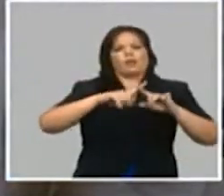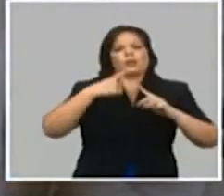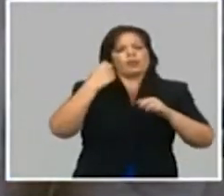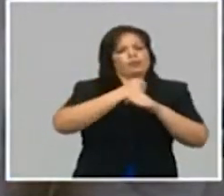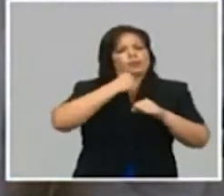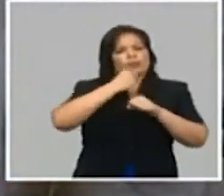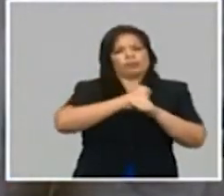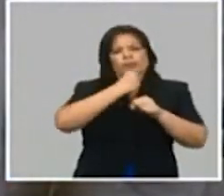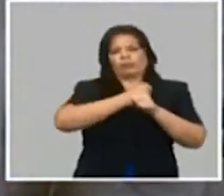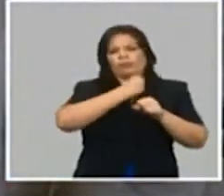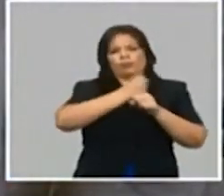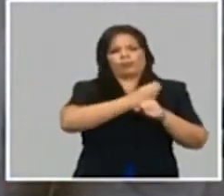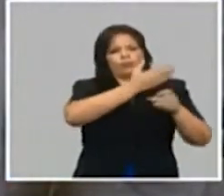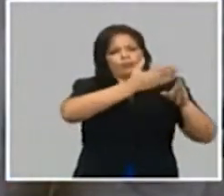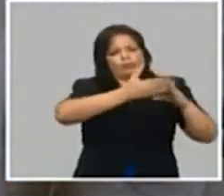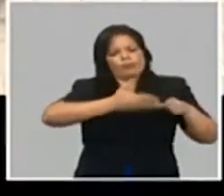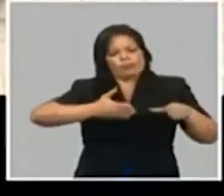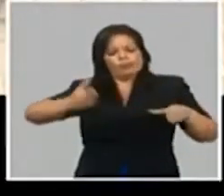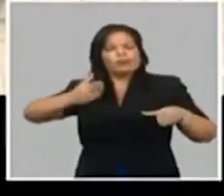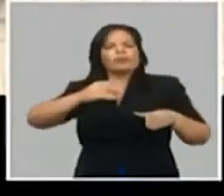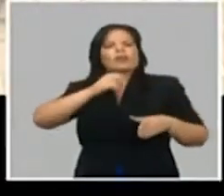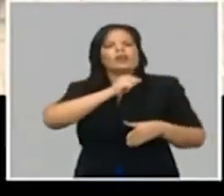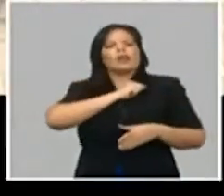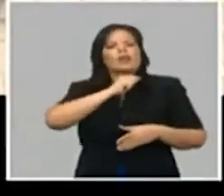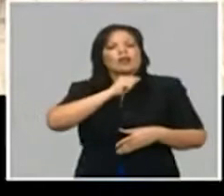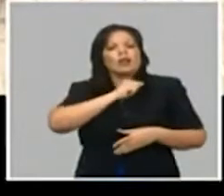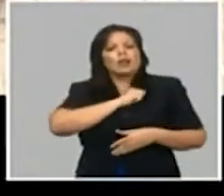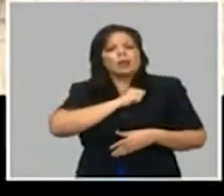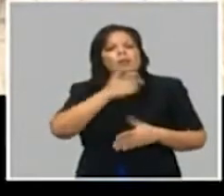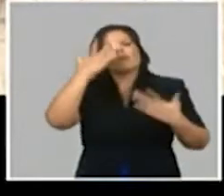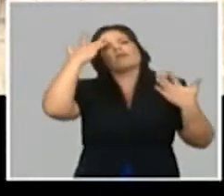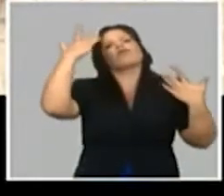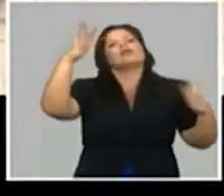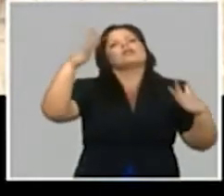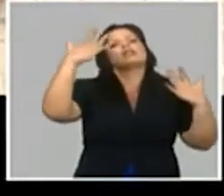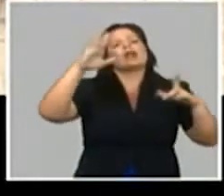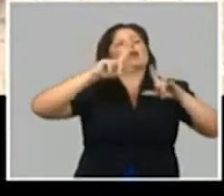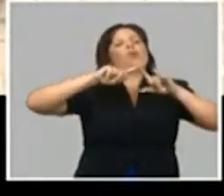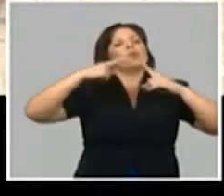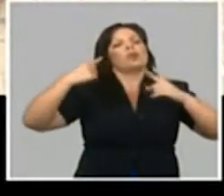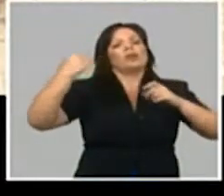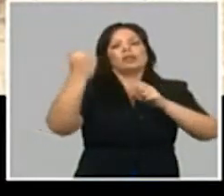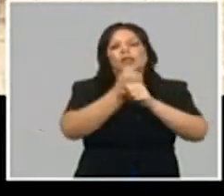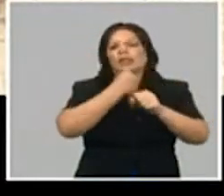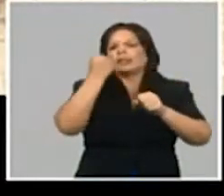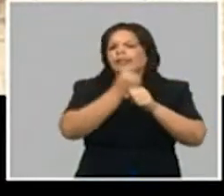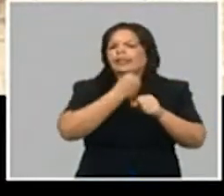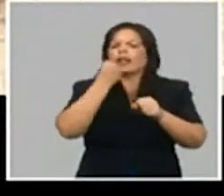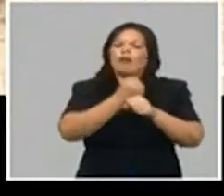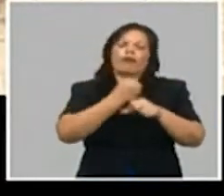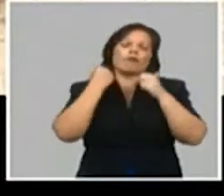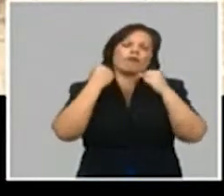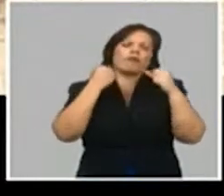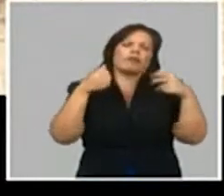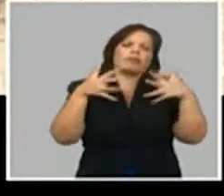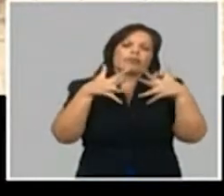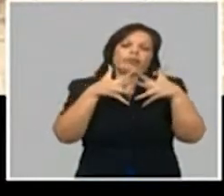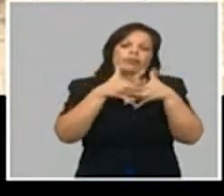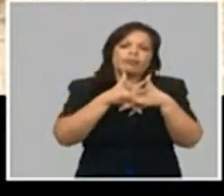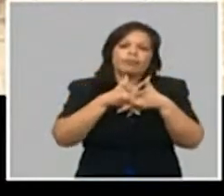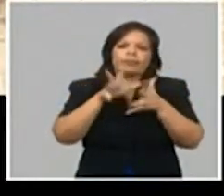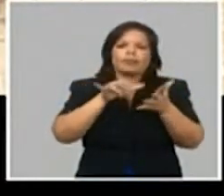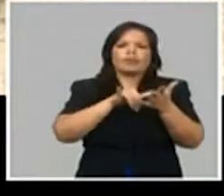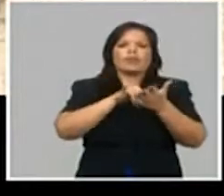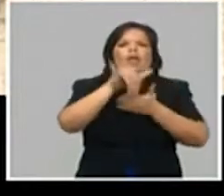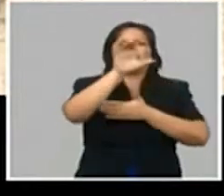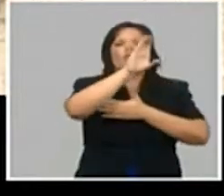queremos reconocer el trabajo de conjunto que se han hecho tanto en los aeropuertos como en el